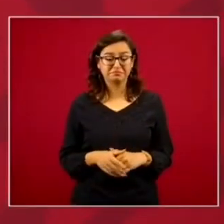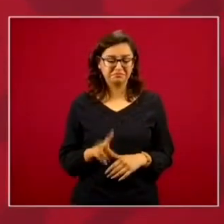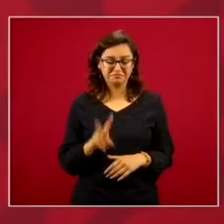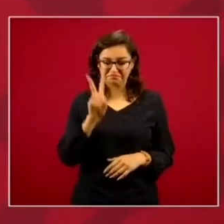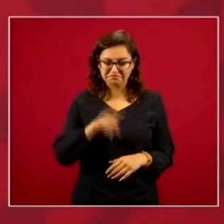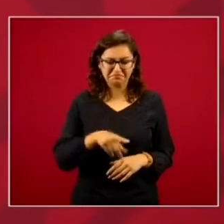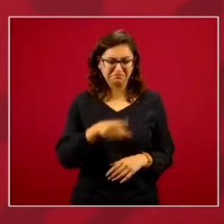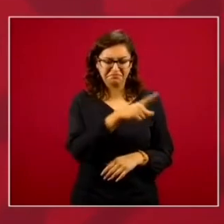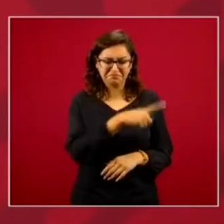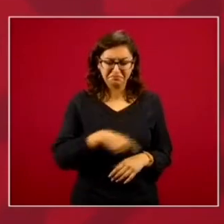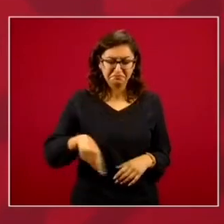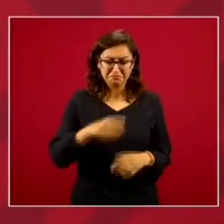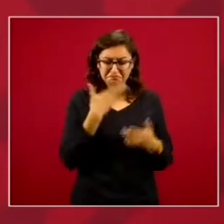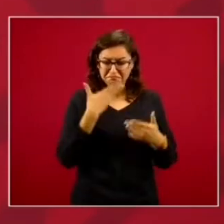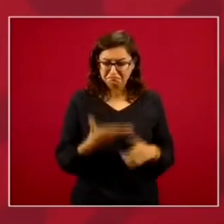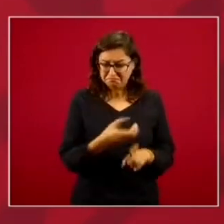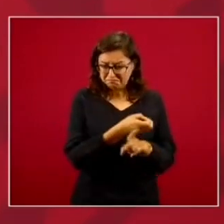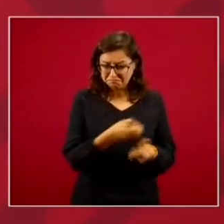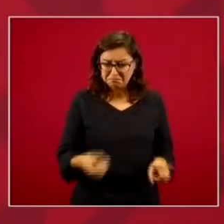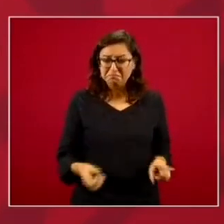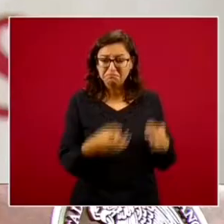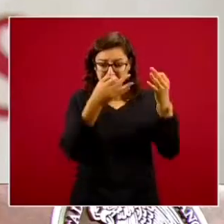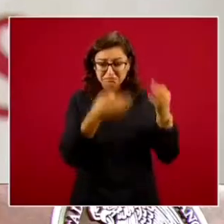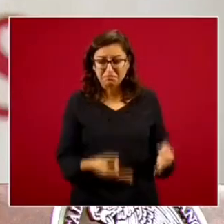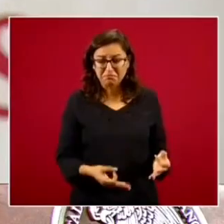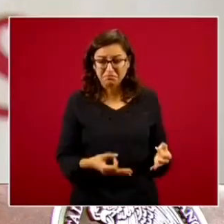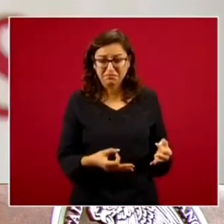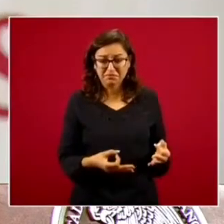articularse todavía como una